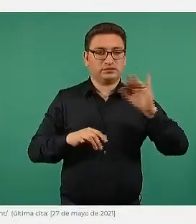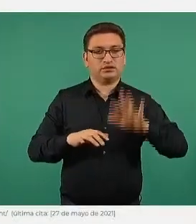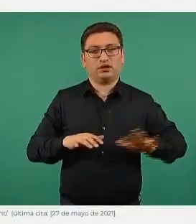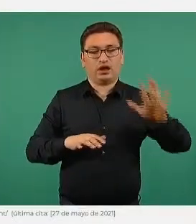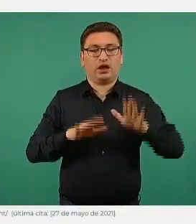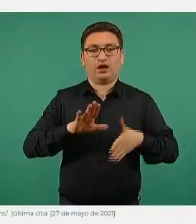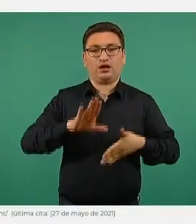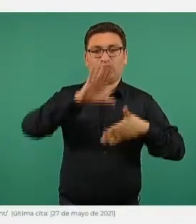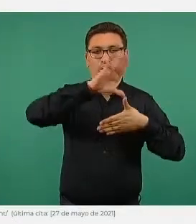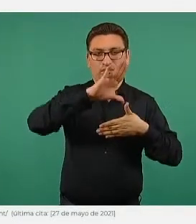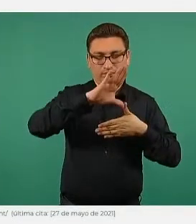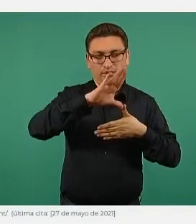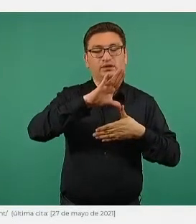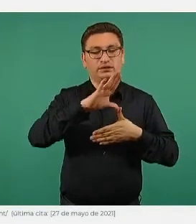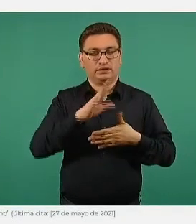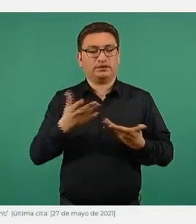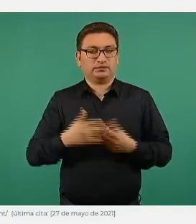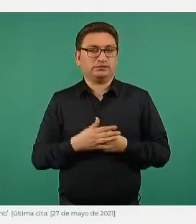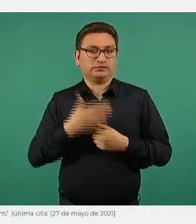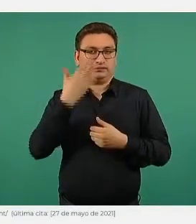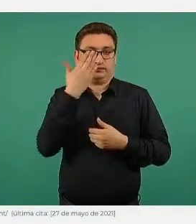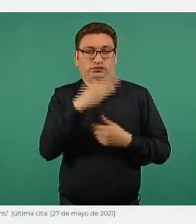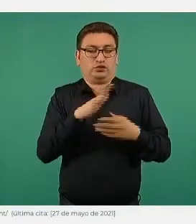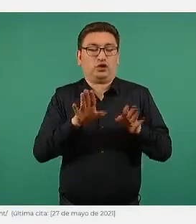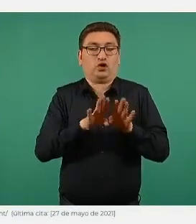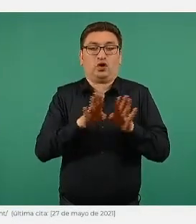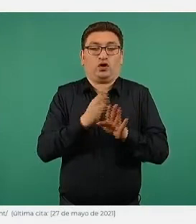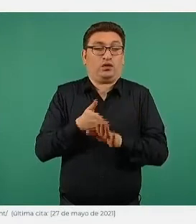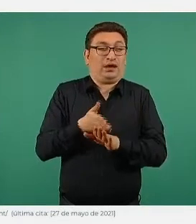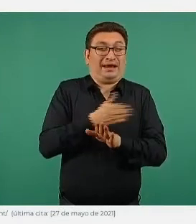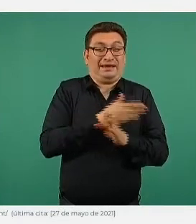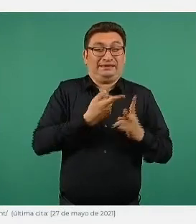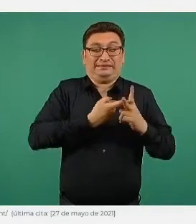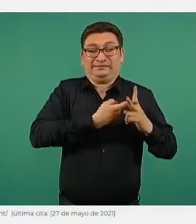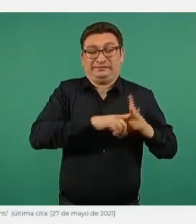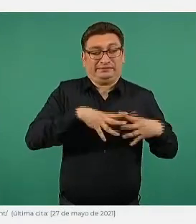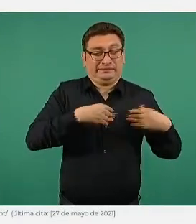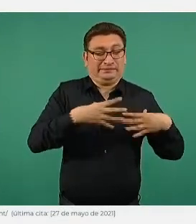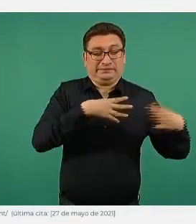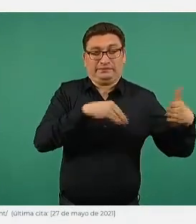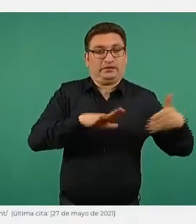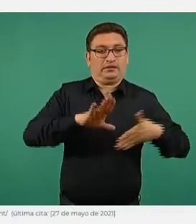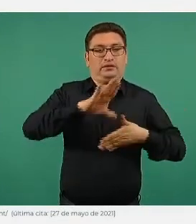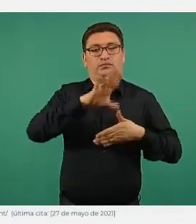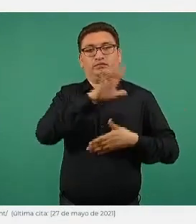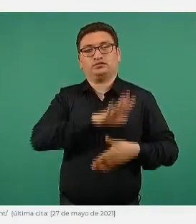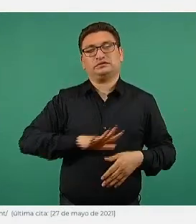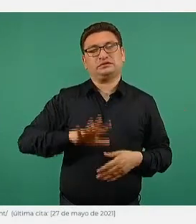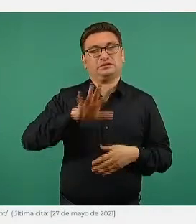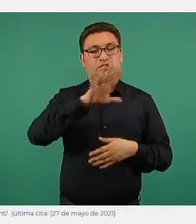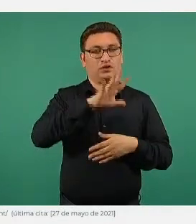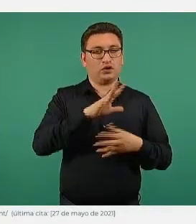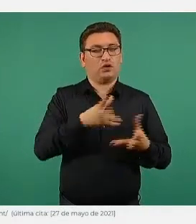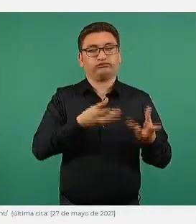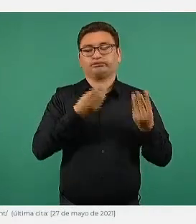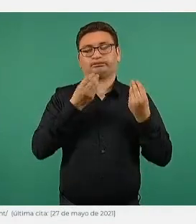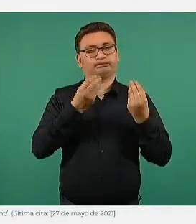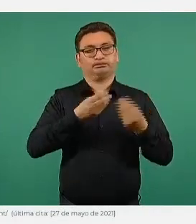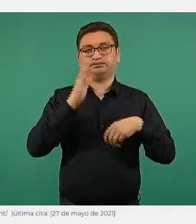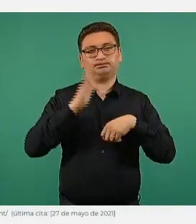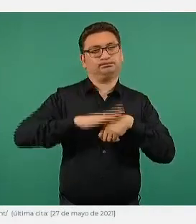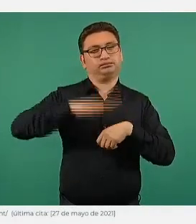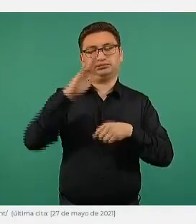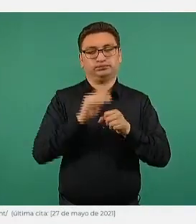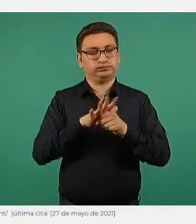América. La región de América desde el inicio de la pandemia representa la región donde se han confirmado más casos.